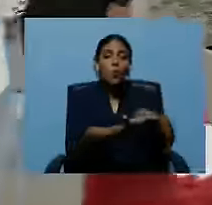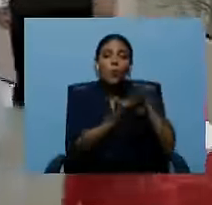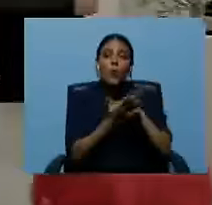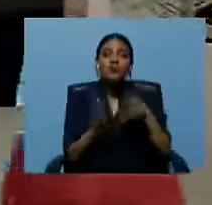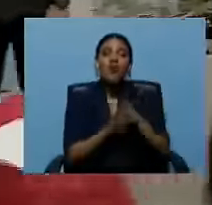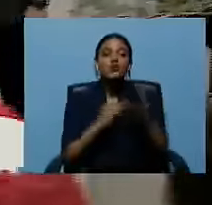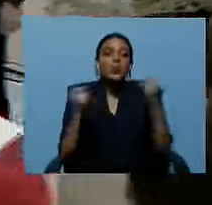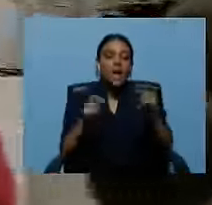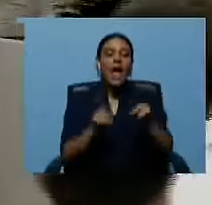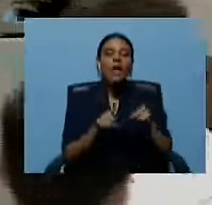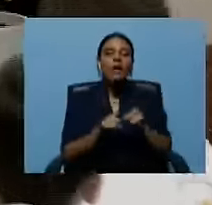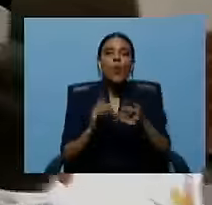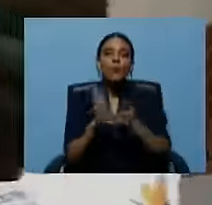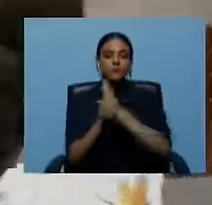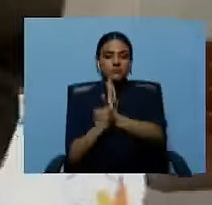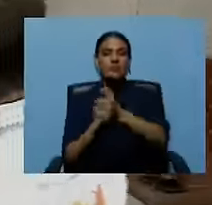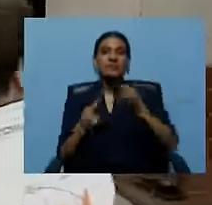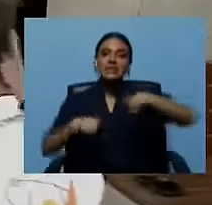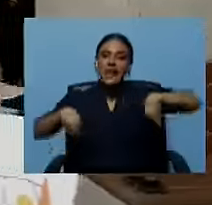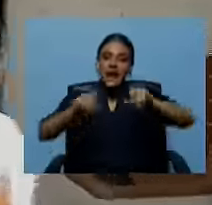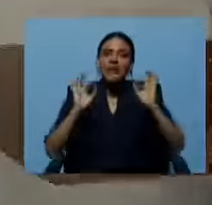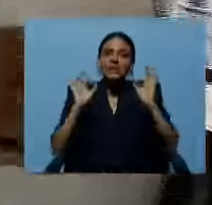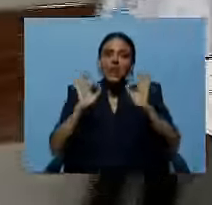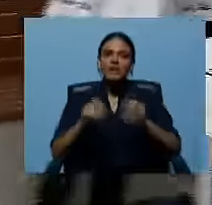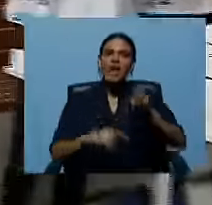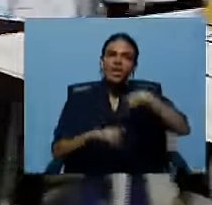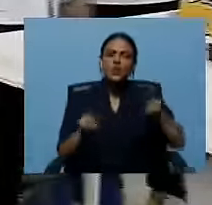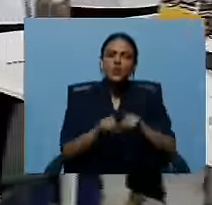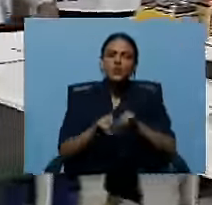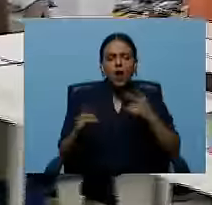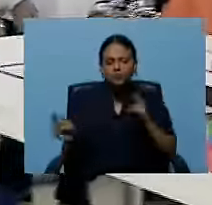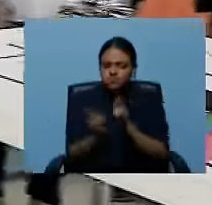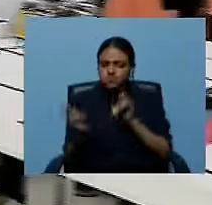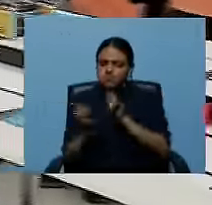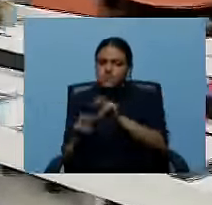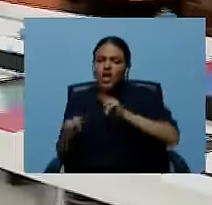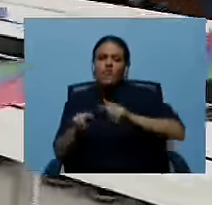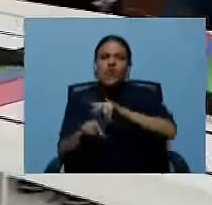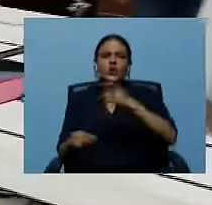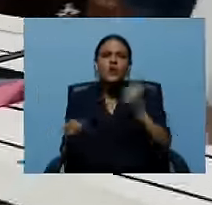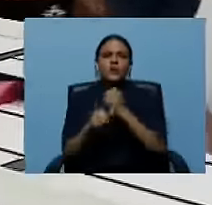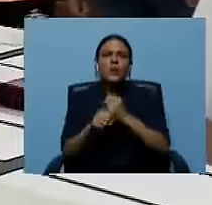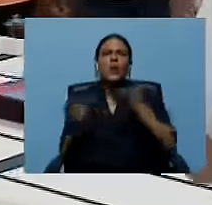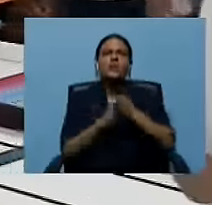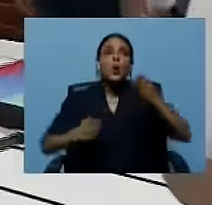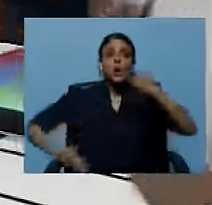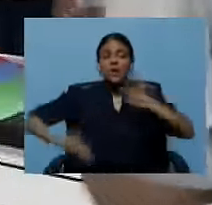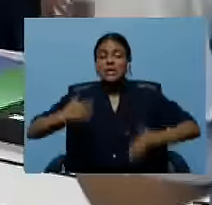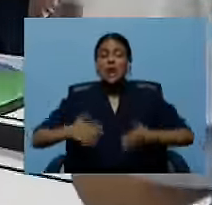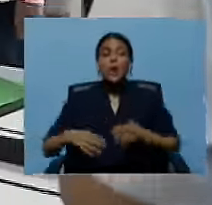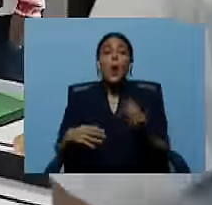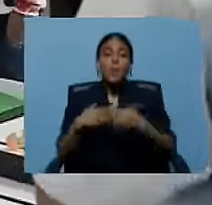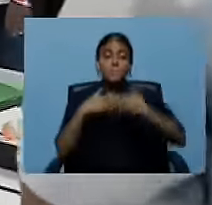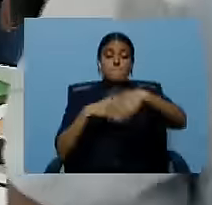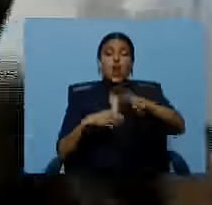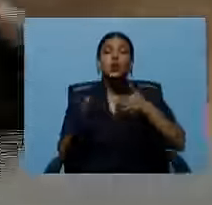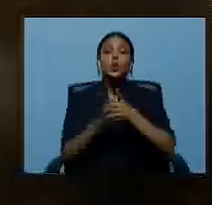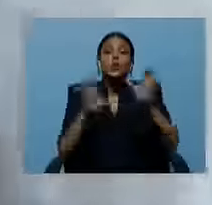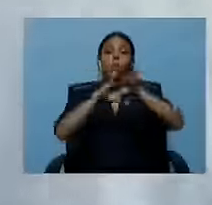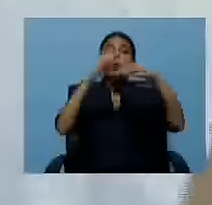está la robótica. Y estos son nuestros amores de la robótica, que se van para el Mundial de Robótica en Turquía. ¿Qué están jugando aquí,